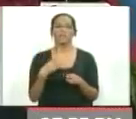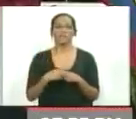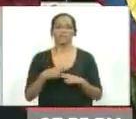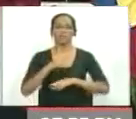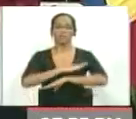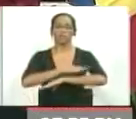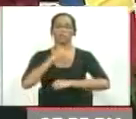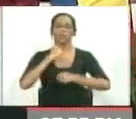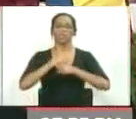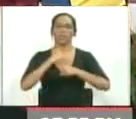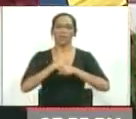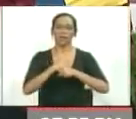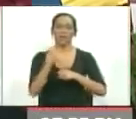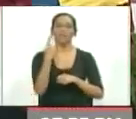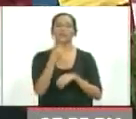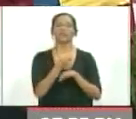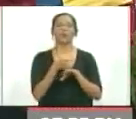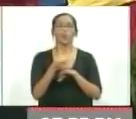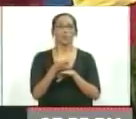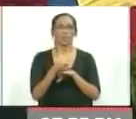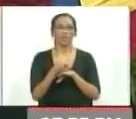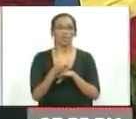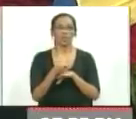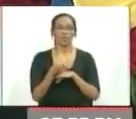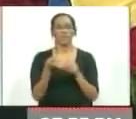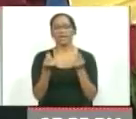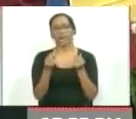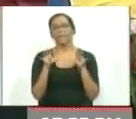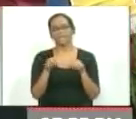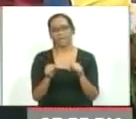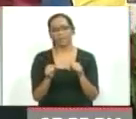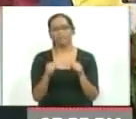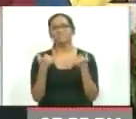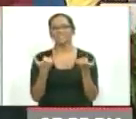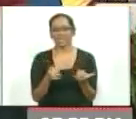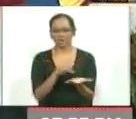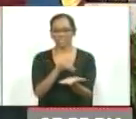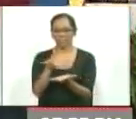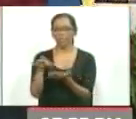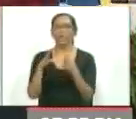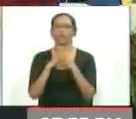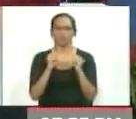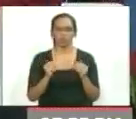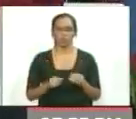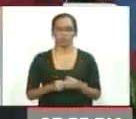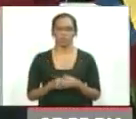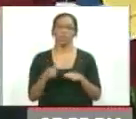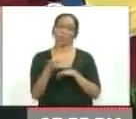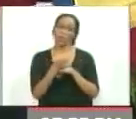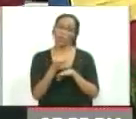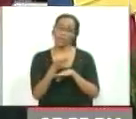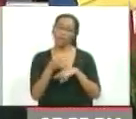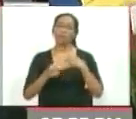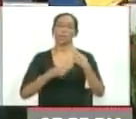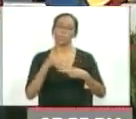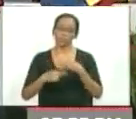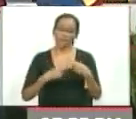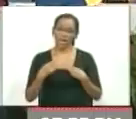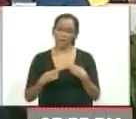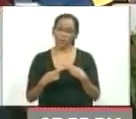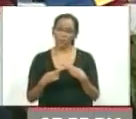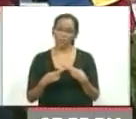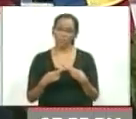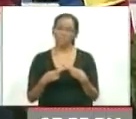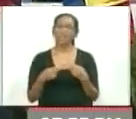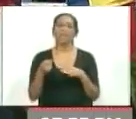de trabajo. En un gobierno capitalista ya los hubieran votado a todos. En un gobierno revolucionario,